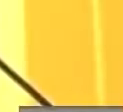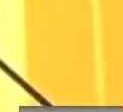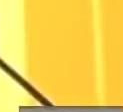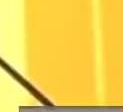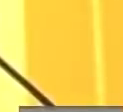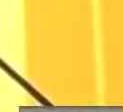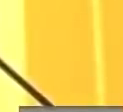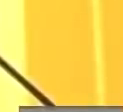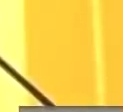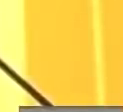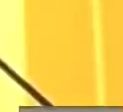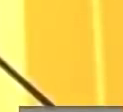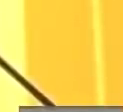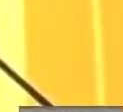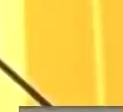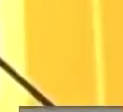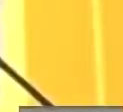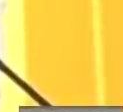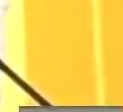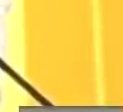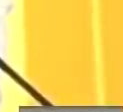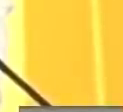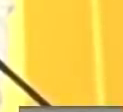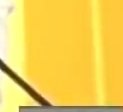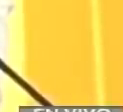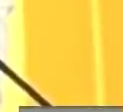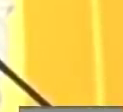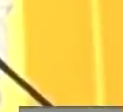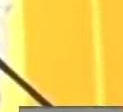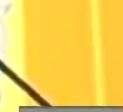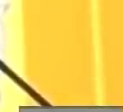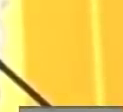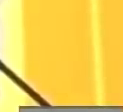anuncio que a través del programa de tecnología, no